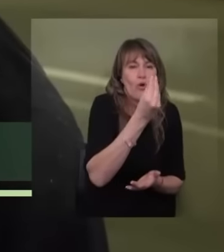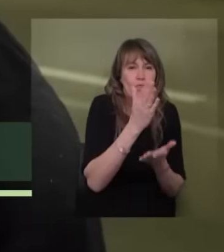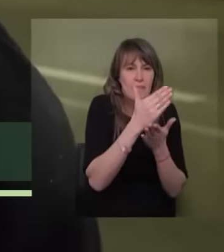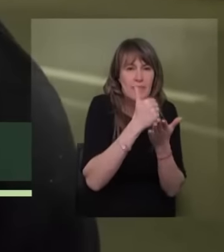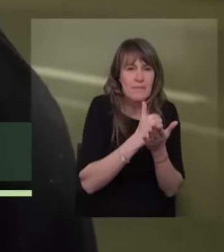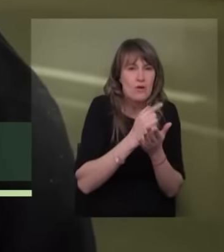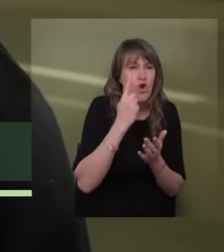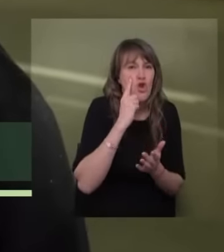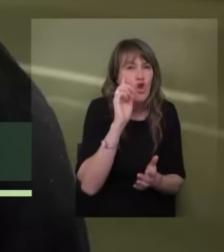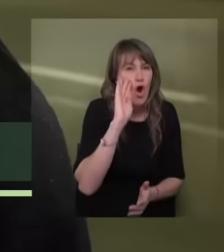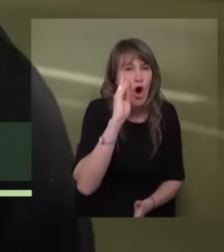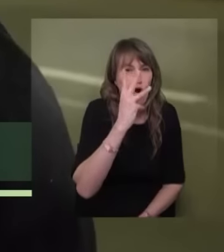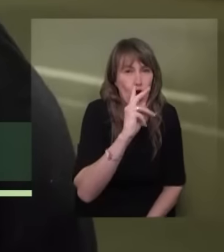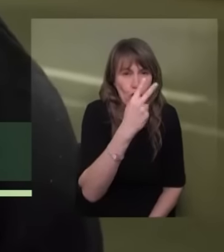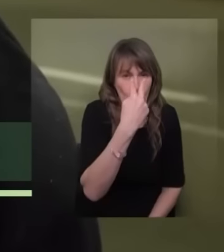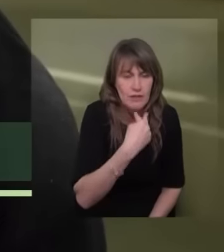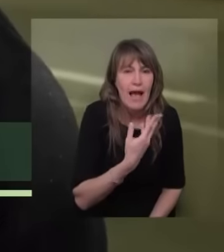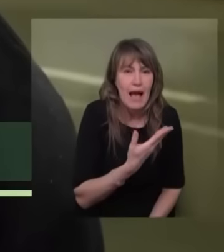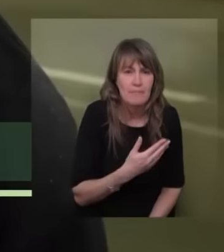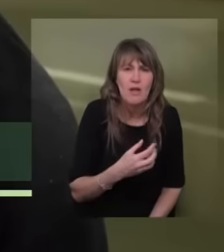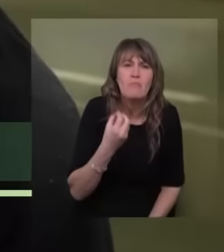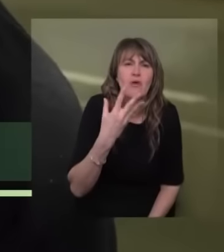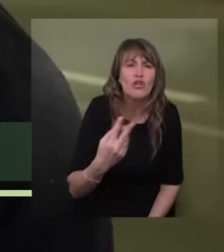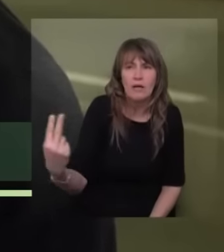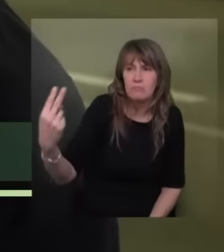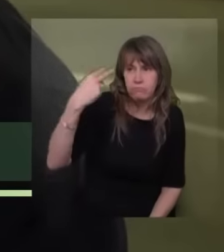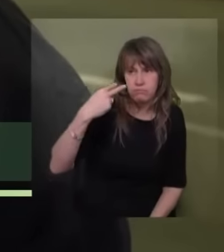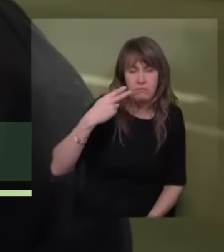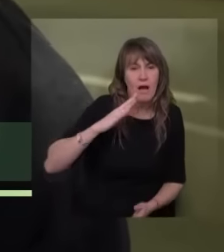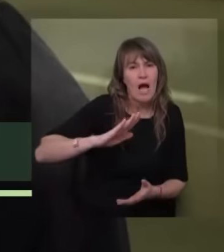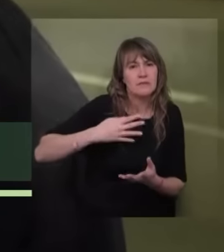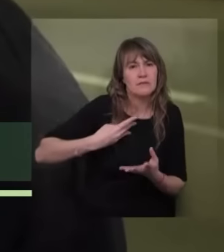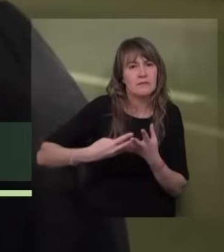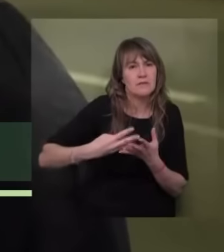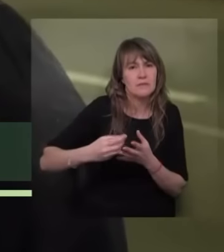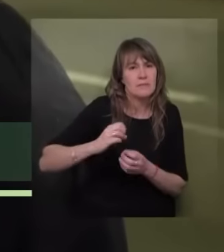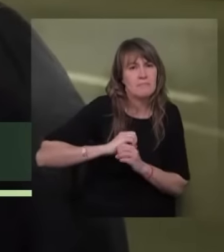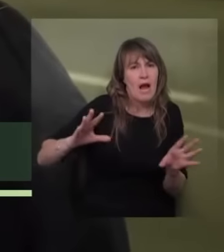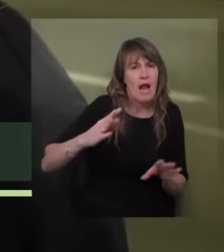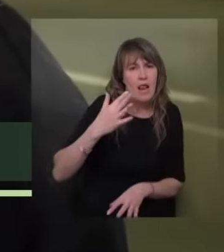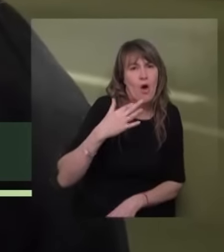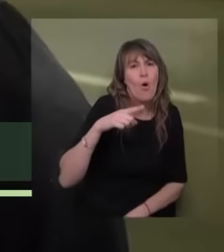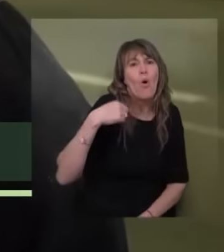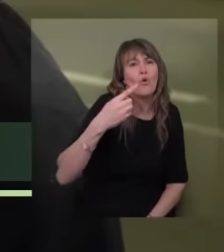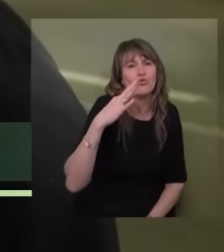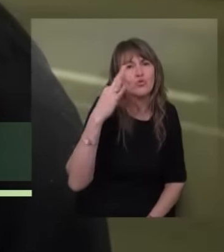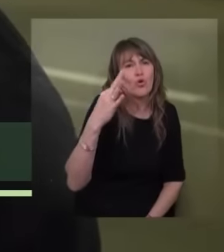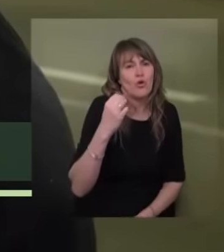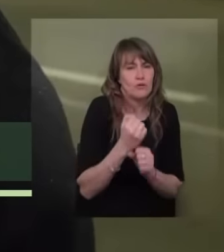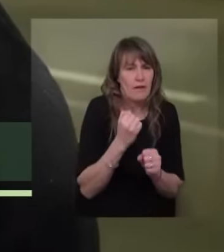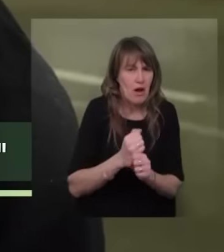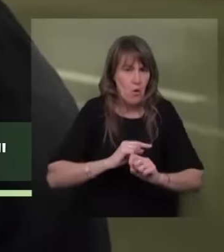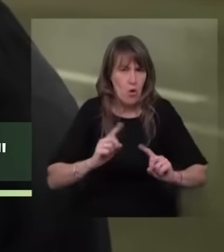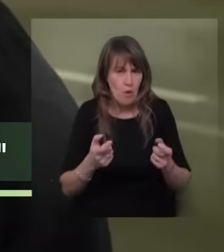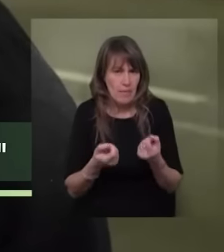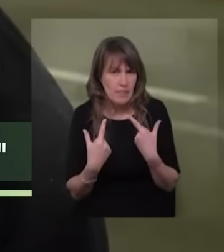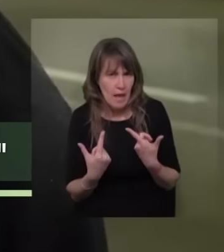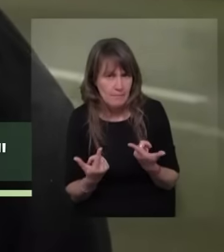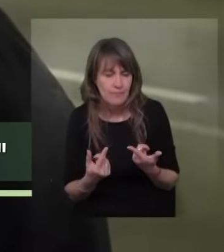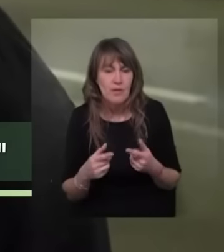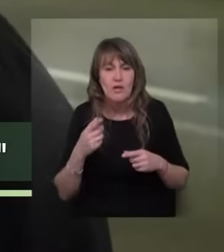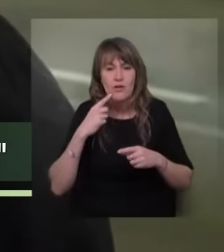otros trabajadores eso no pasa porque para nosotras tiene que perpetuarse es algo que tiene que parar porque por ejemplo en el estudio que nosotros